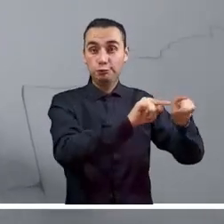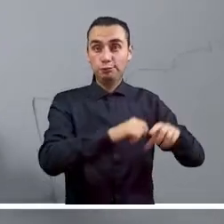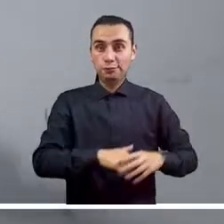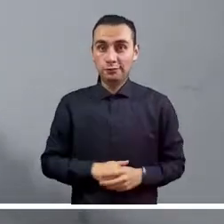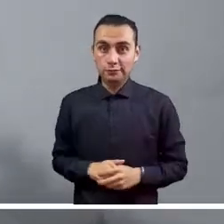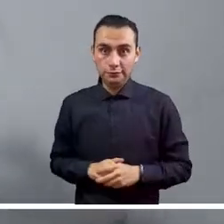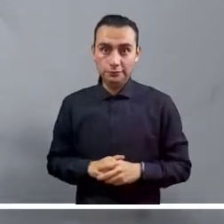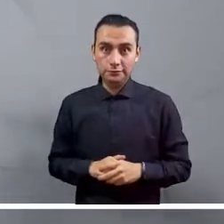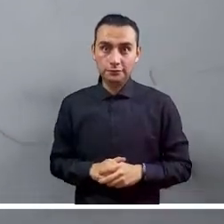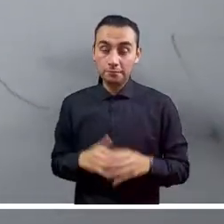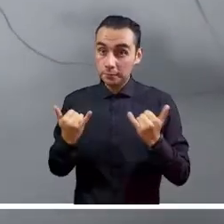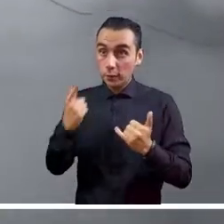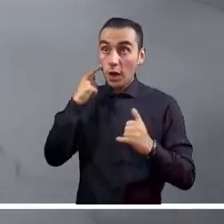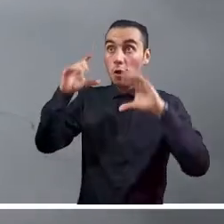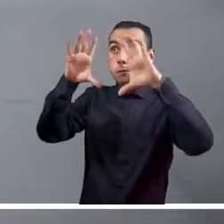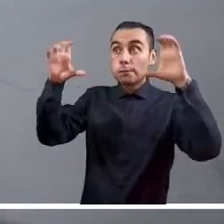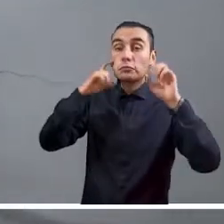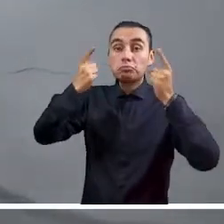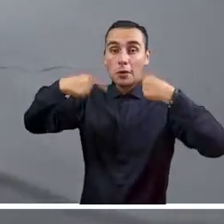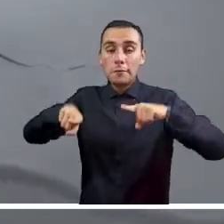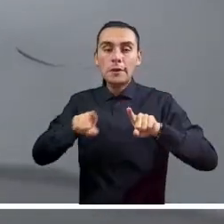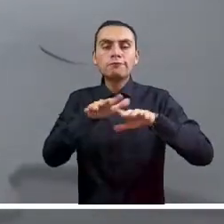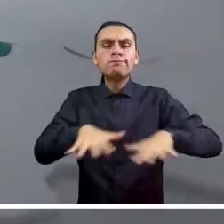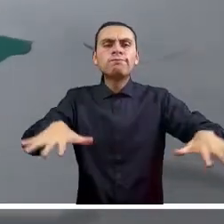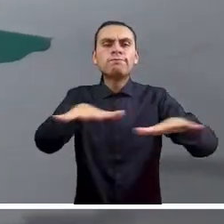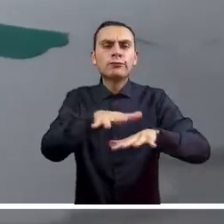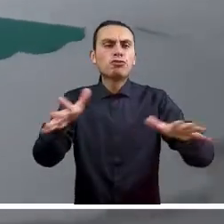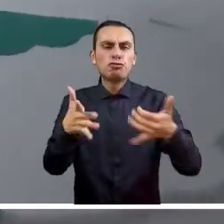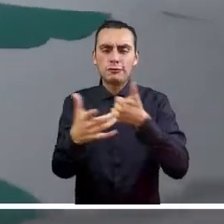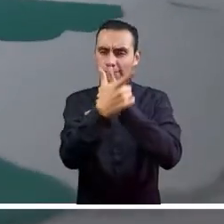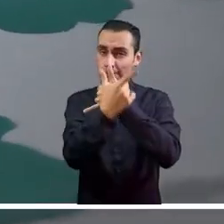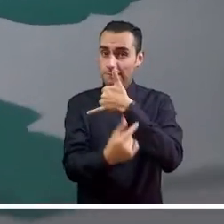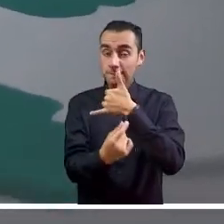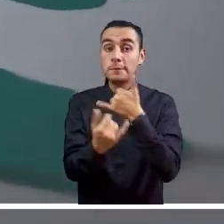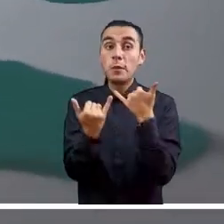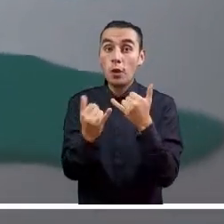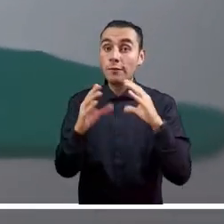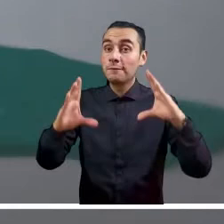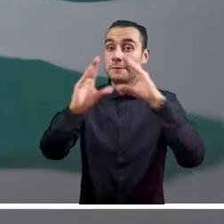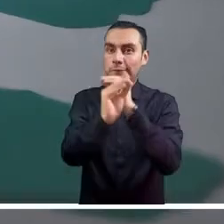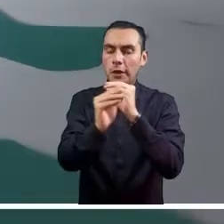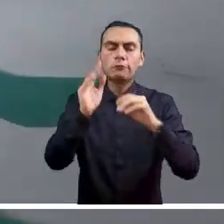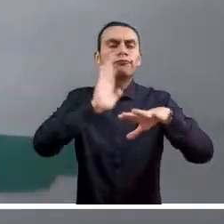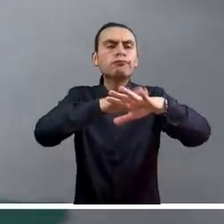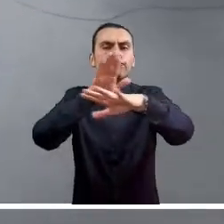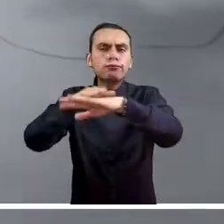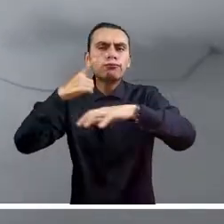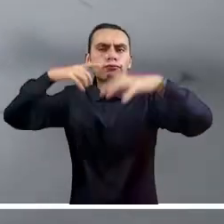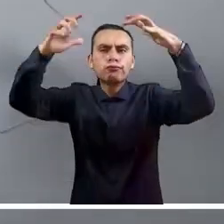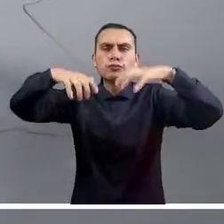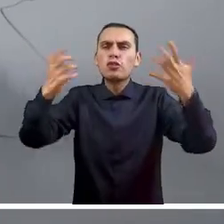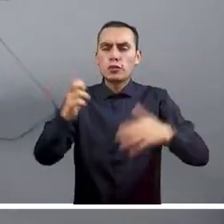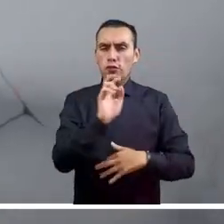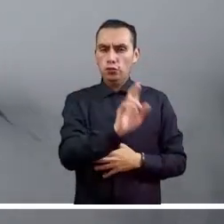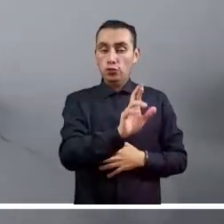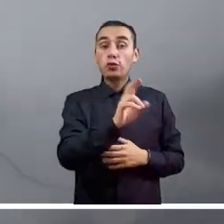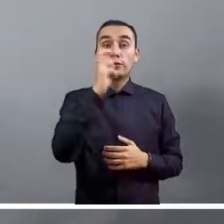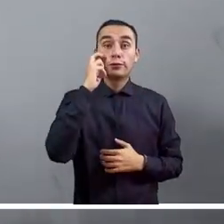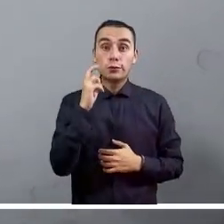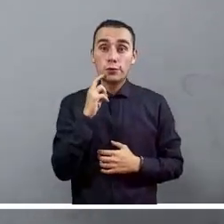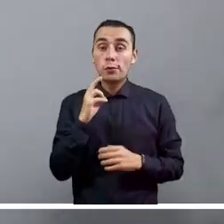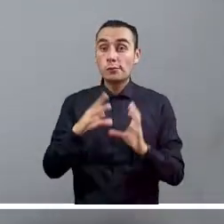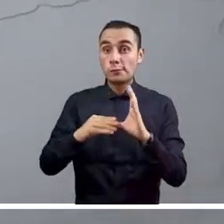que promete un final de jornada nublado y con posibles lluvias ligeras y moderadas en sectores del centro y sur de la región.